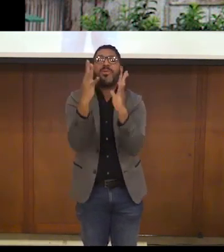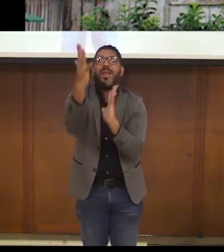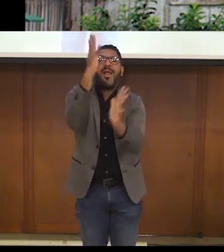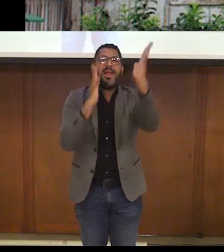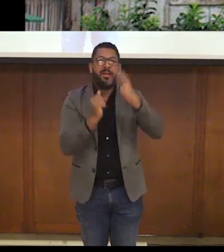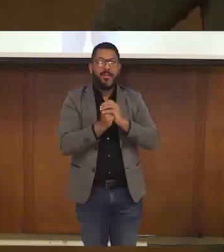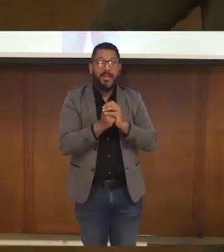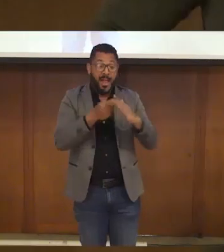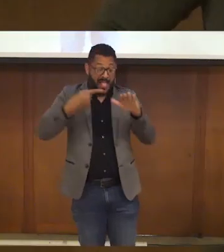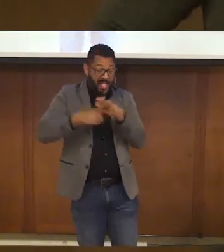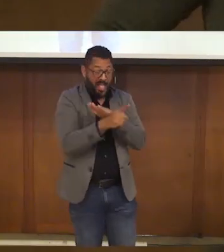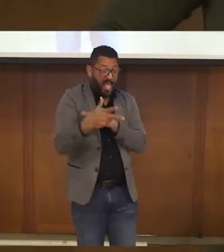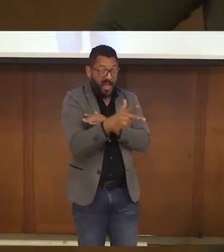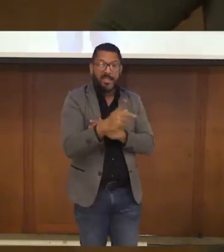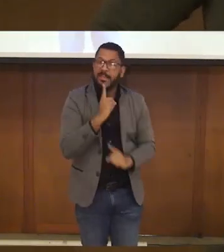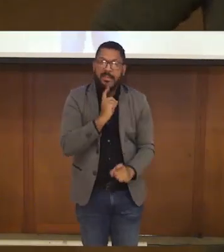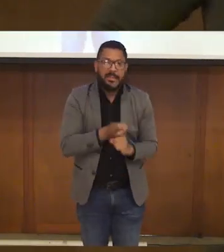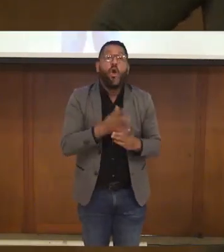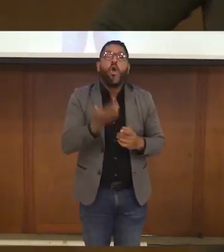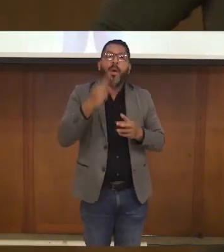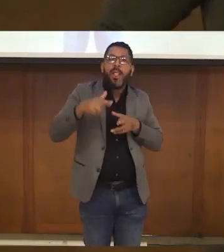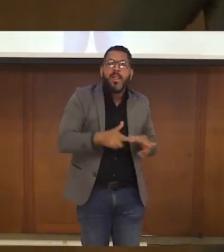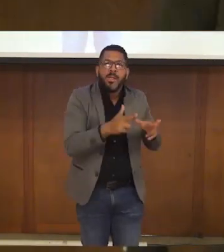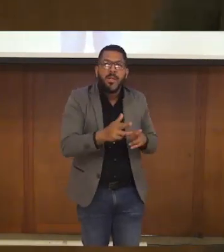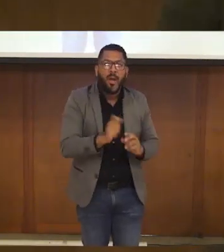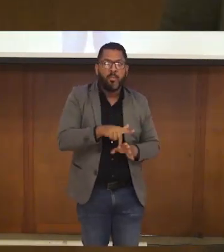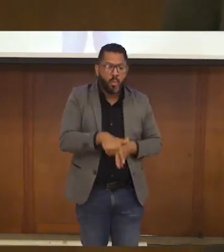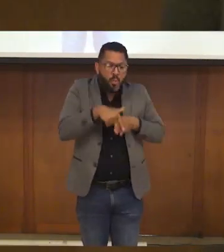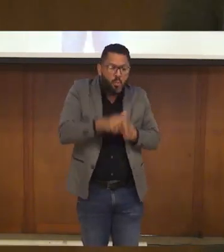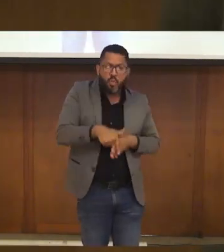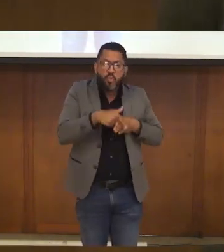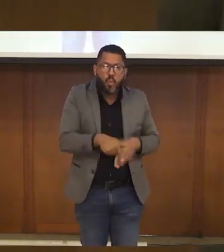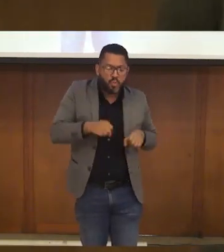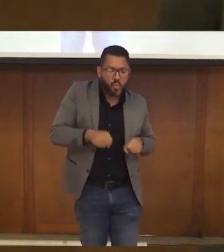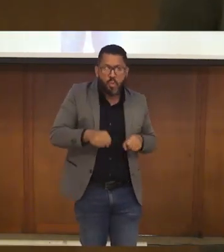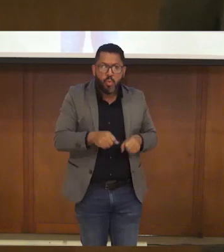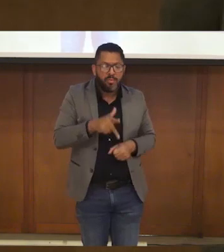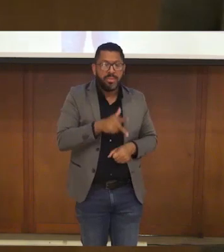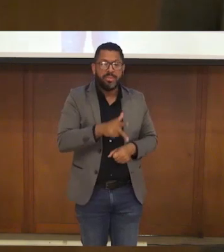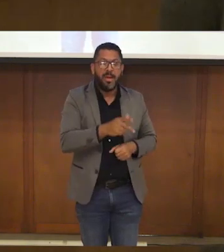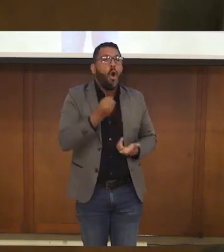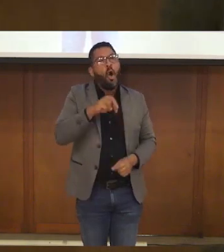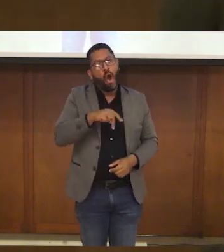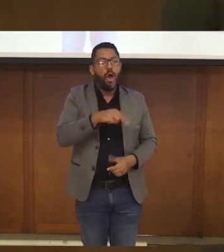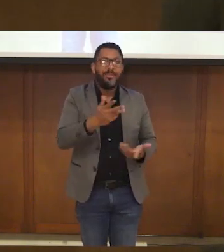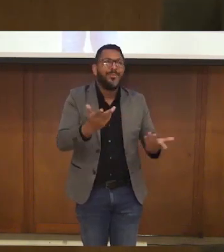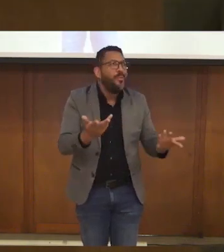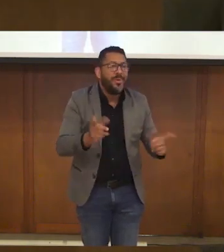muy de selva. Llegar allá era muy difícil, atravesar el río, irse a caballo,